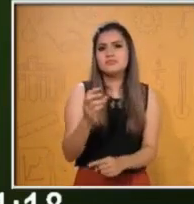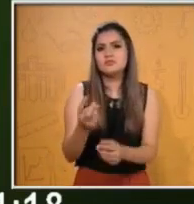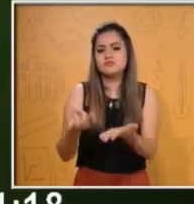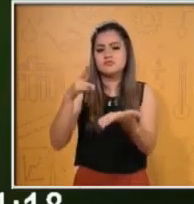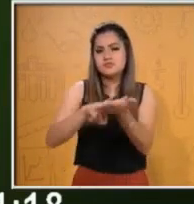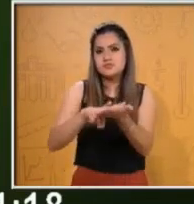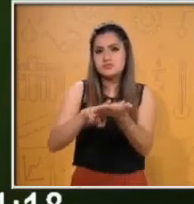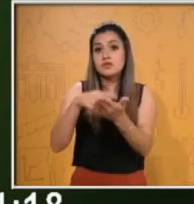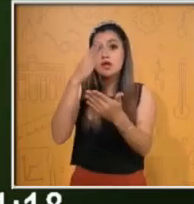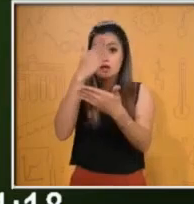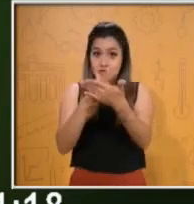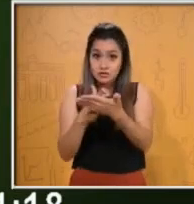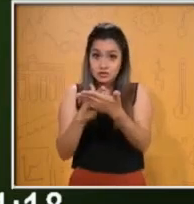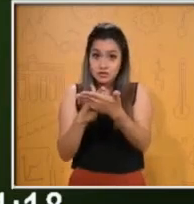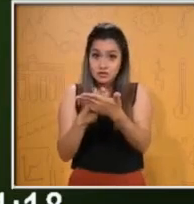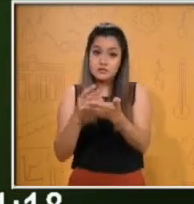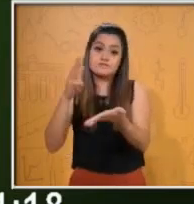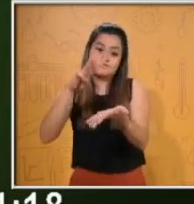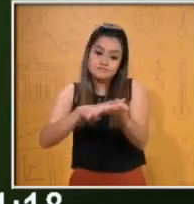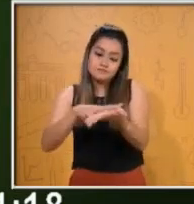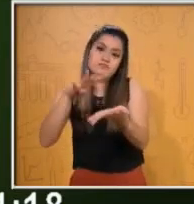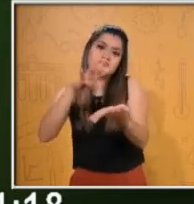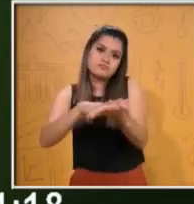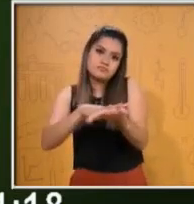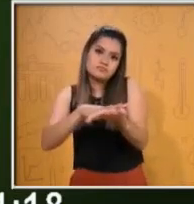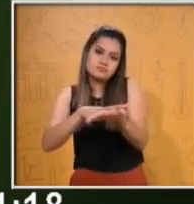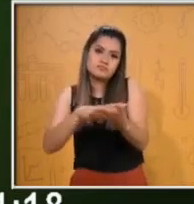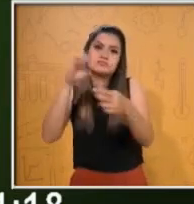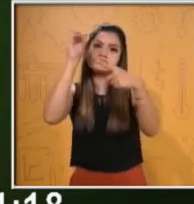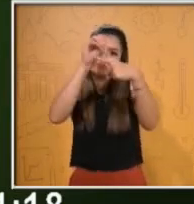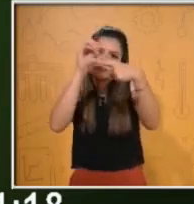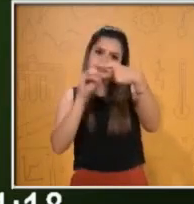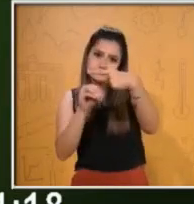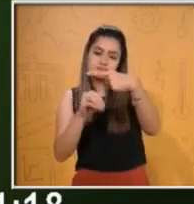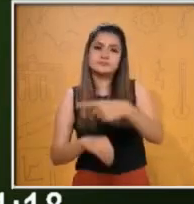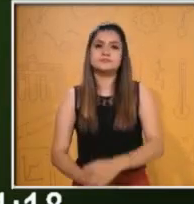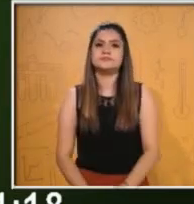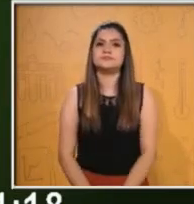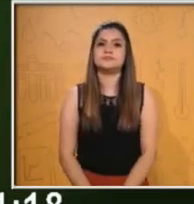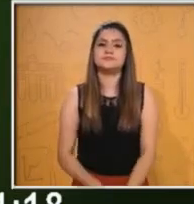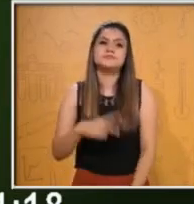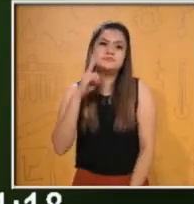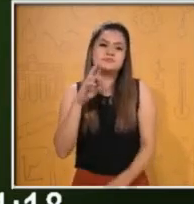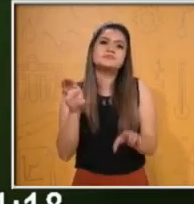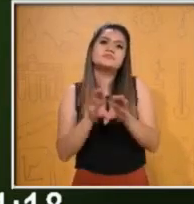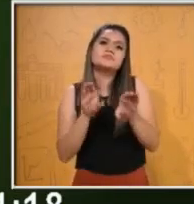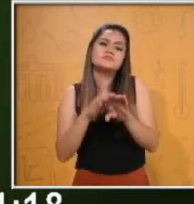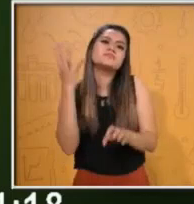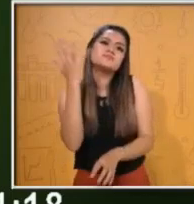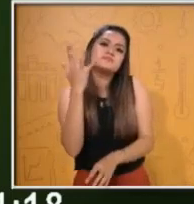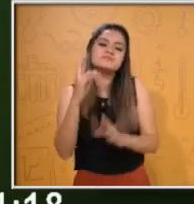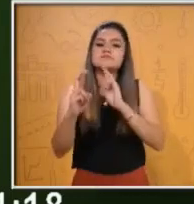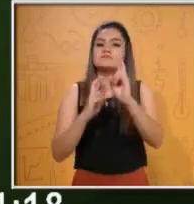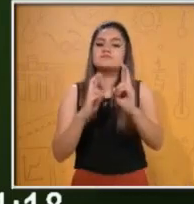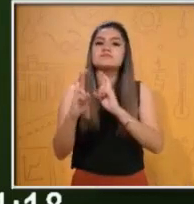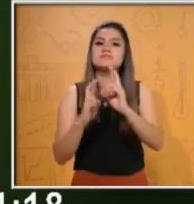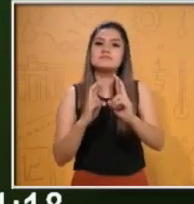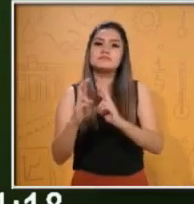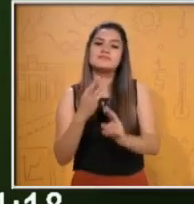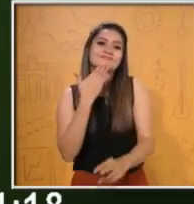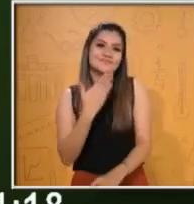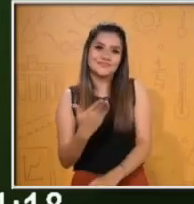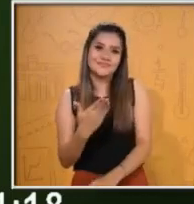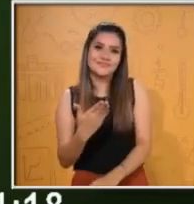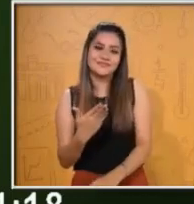el cuádruple y el triple de fracciones. Vamos a ver cómo lo vamos a ir haciendo. Muy